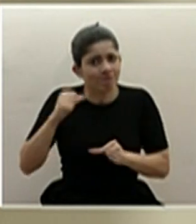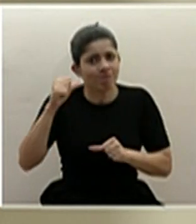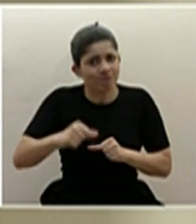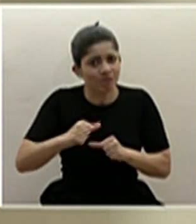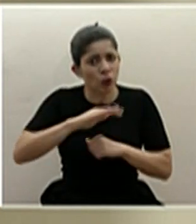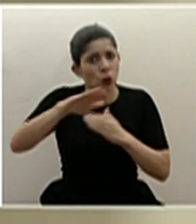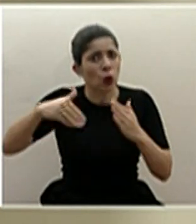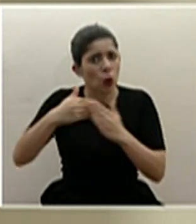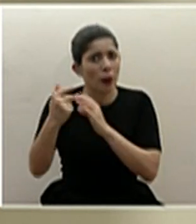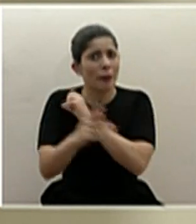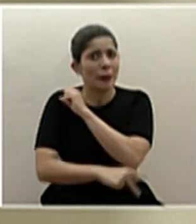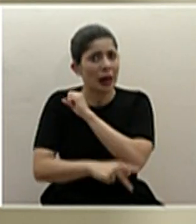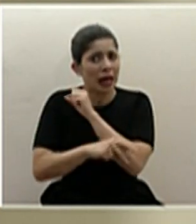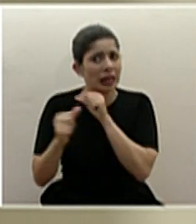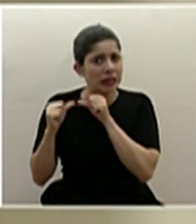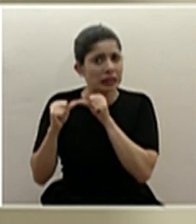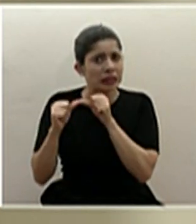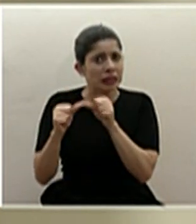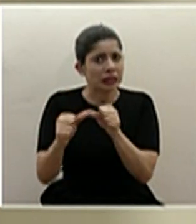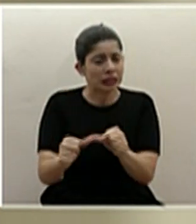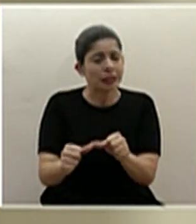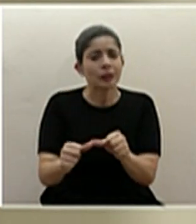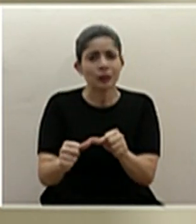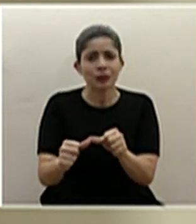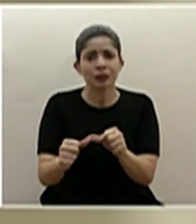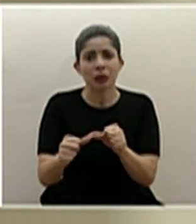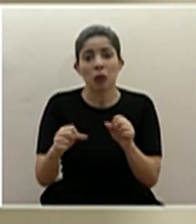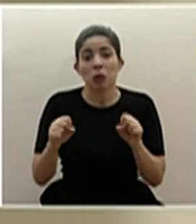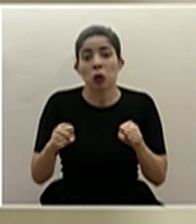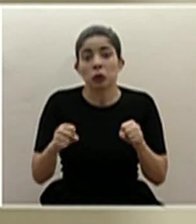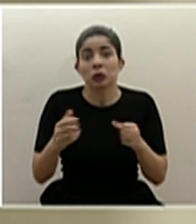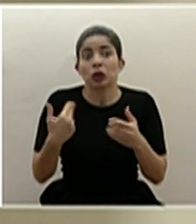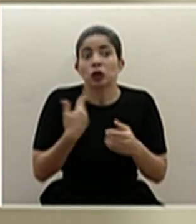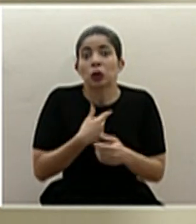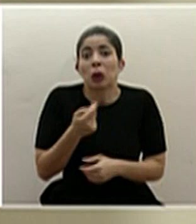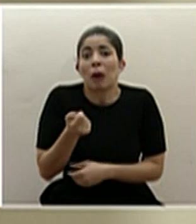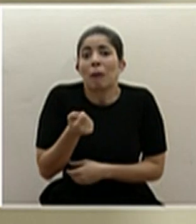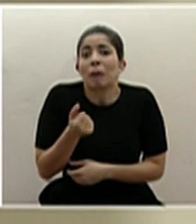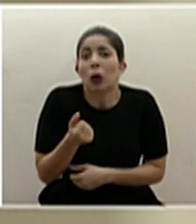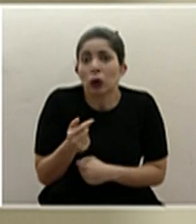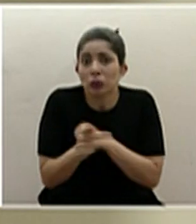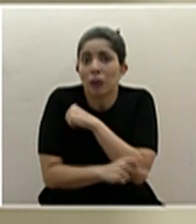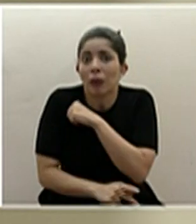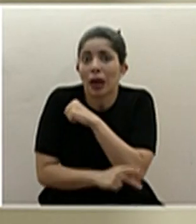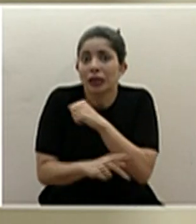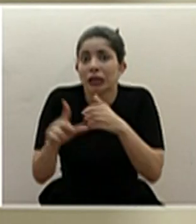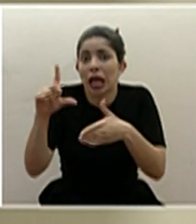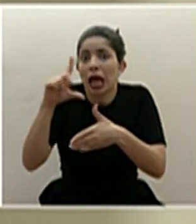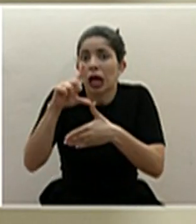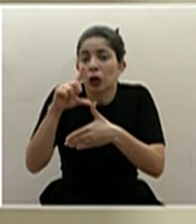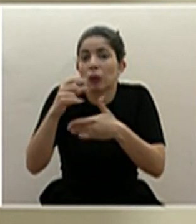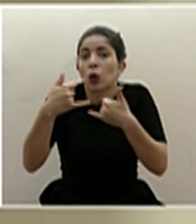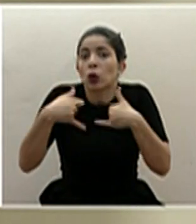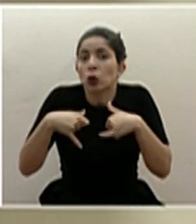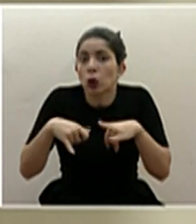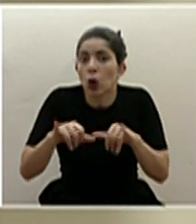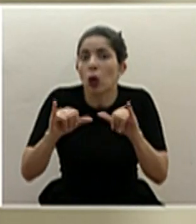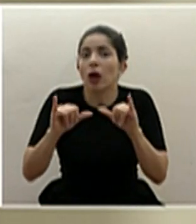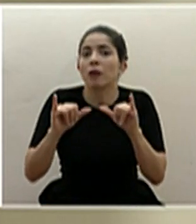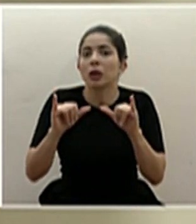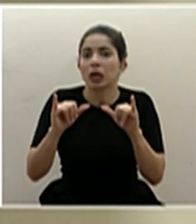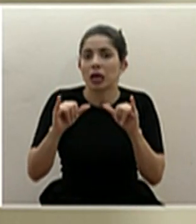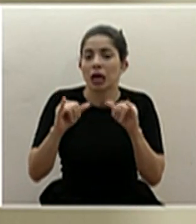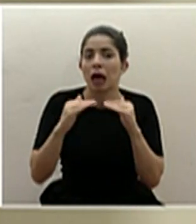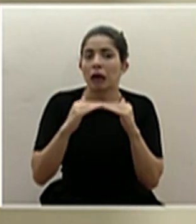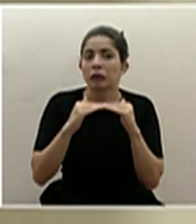como país y que posiblemente somos de los pocos países en Latinoamérica que tienen todavía un estatus